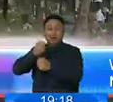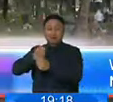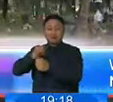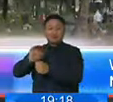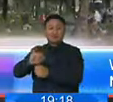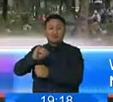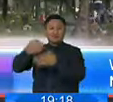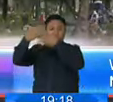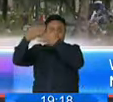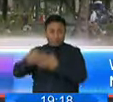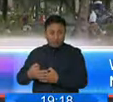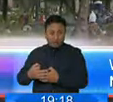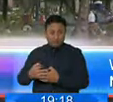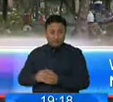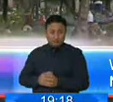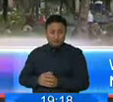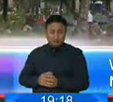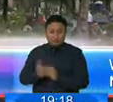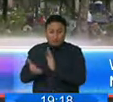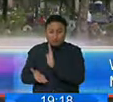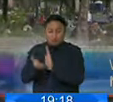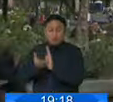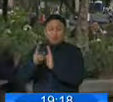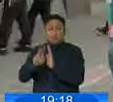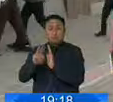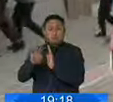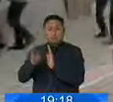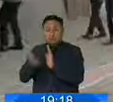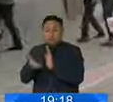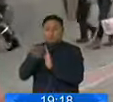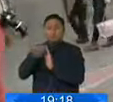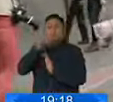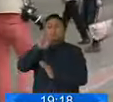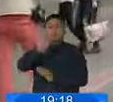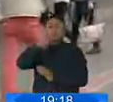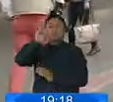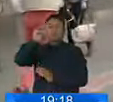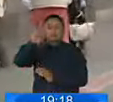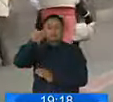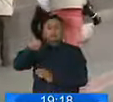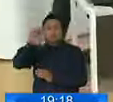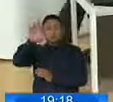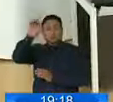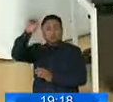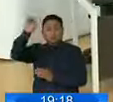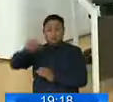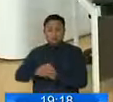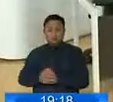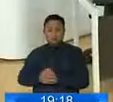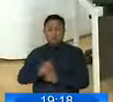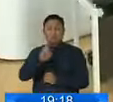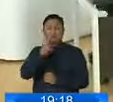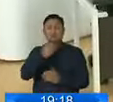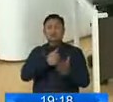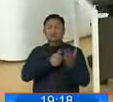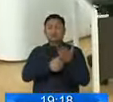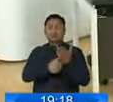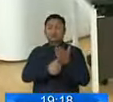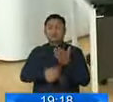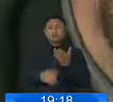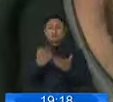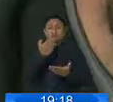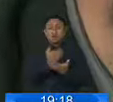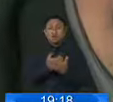denominado otro empleo no pleno subió de 24,3 a 26,5%, el viceministro de Economía, Santiago